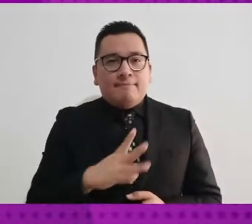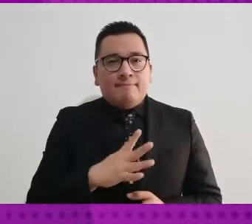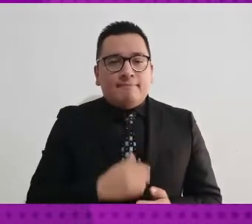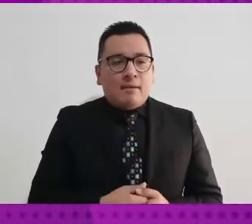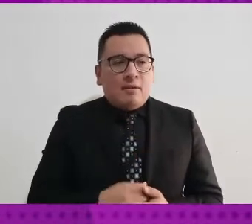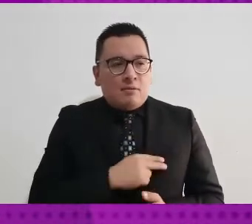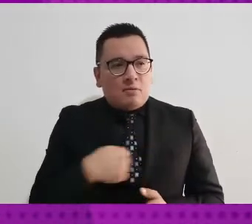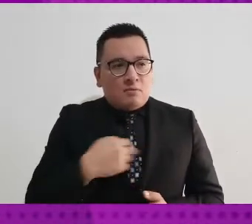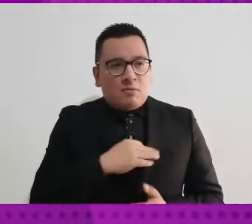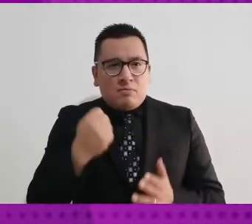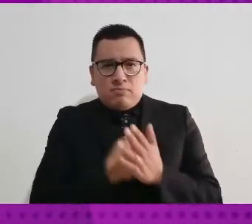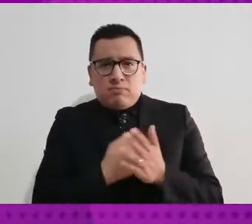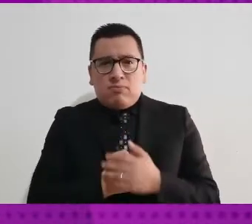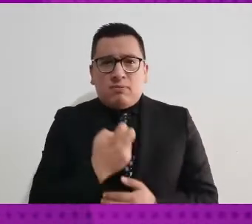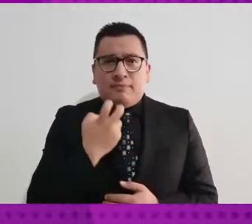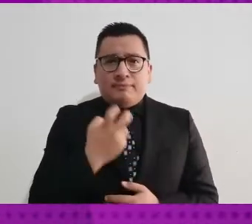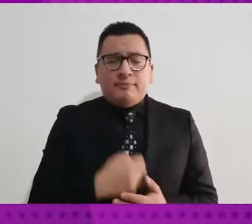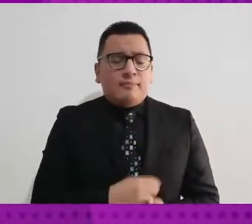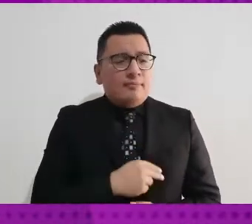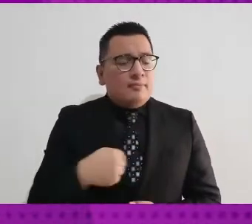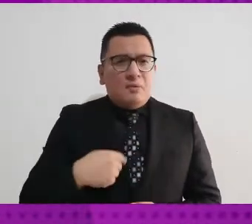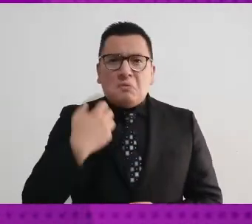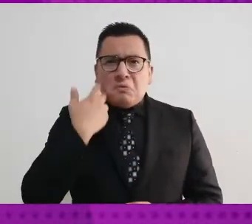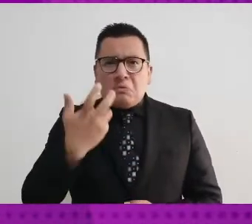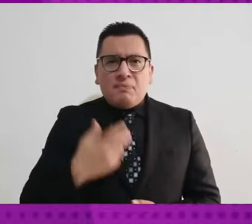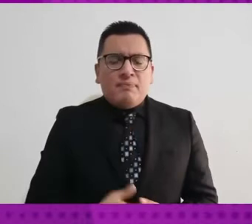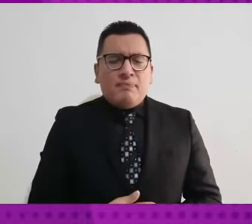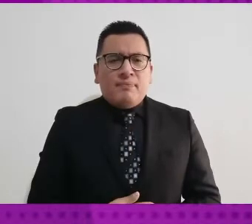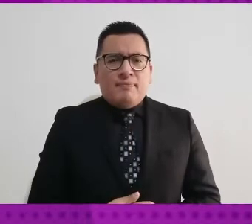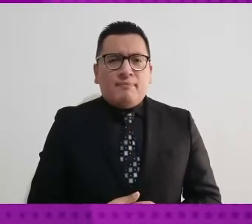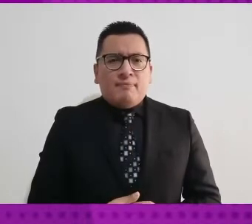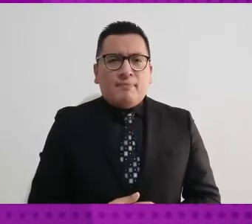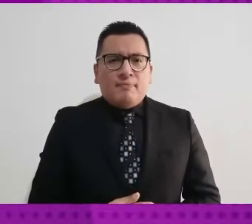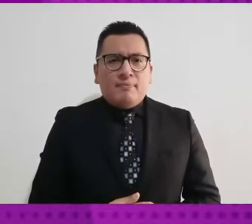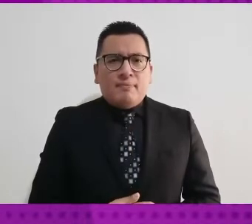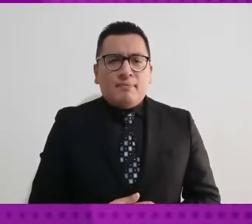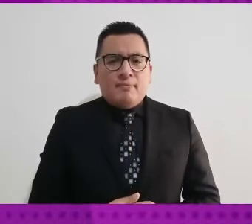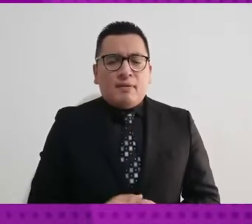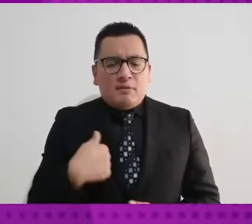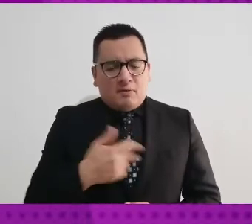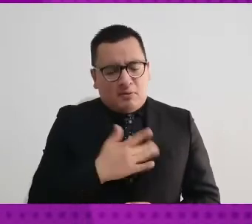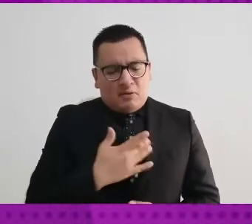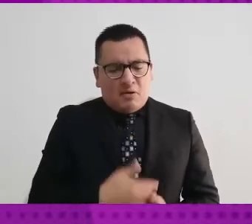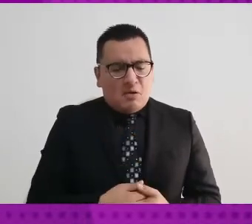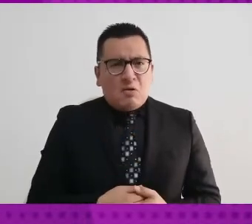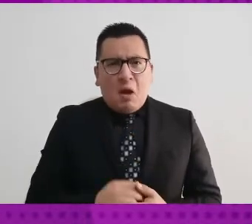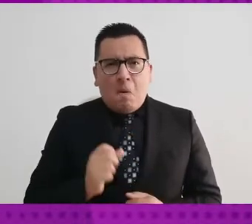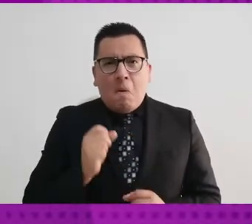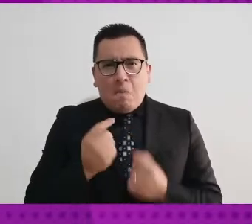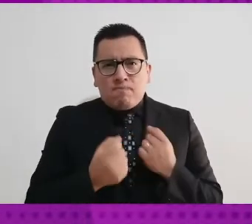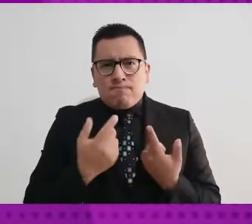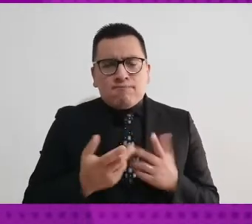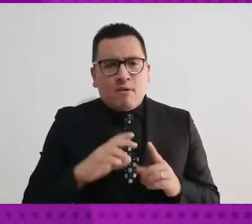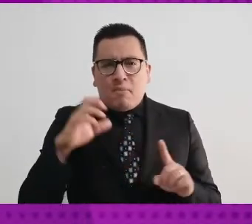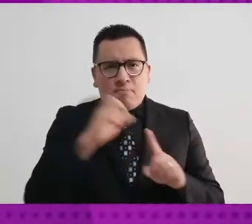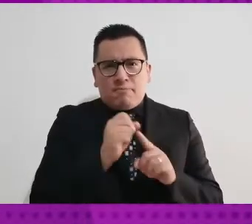los momentos para exigencia, ¿no? Y esos momentos de exigencia, me parece a mí, en algunos casos fueron recuperados a través de las